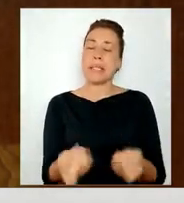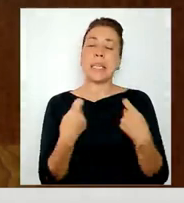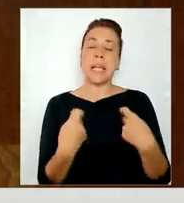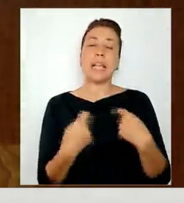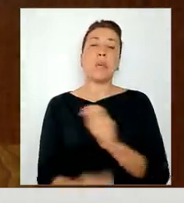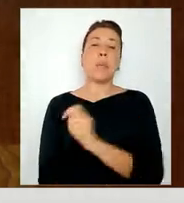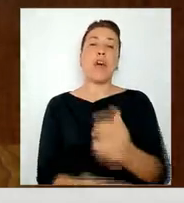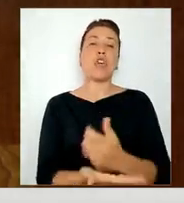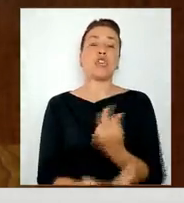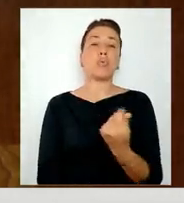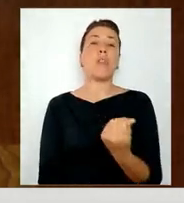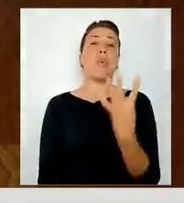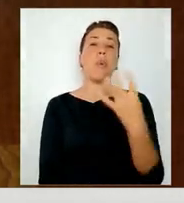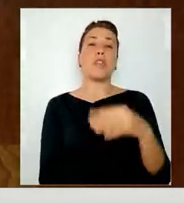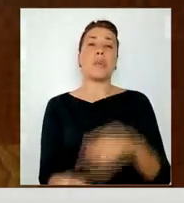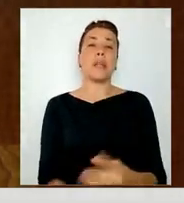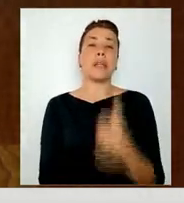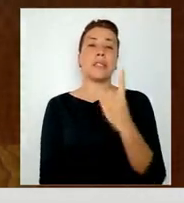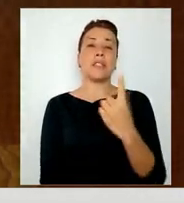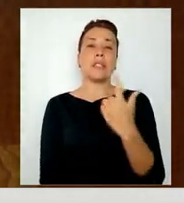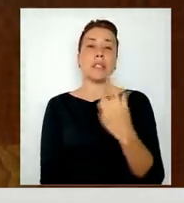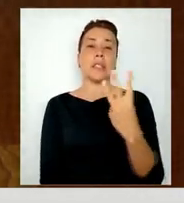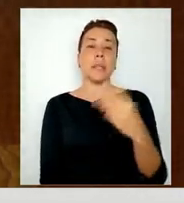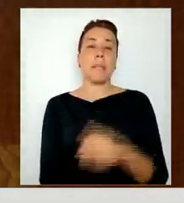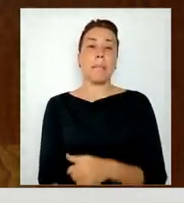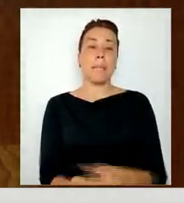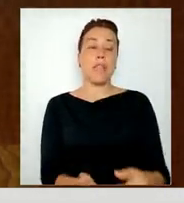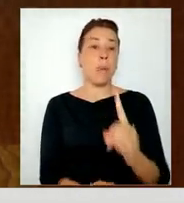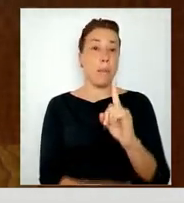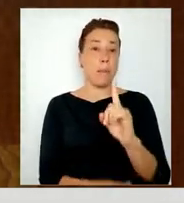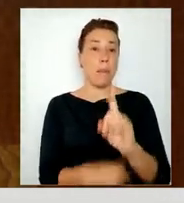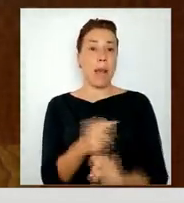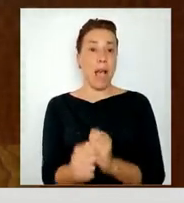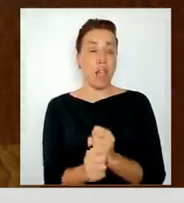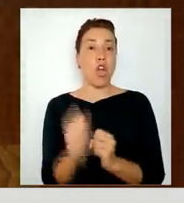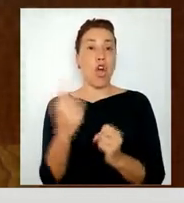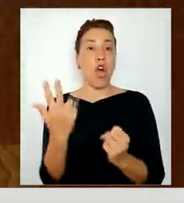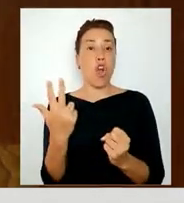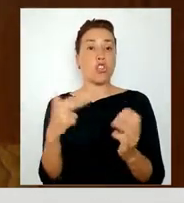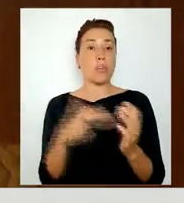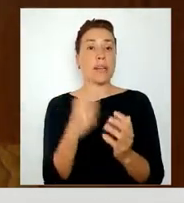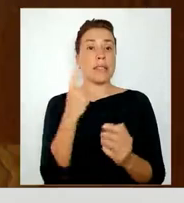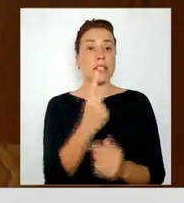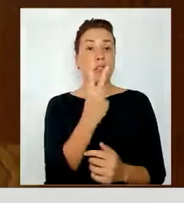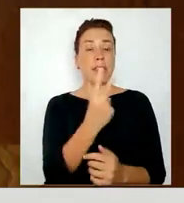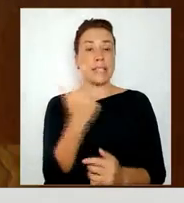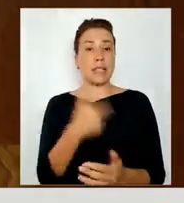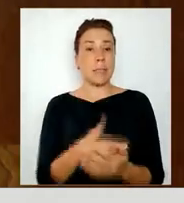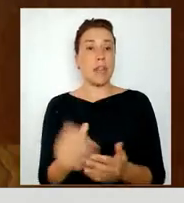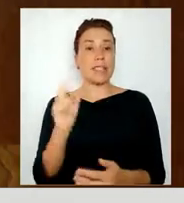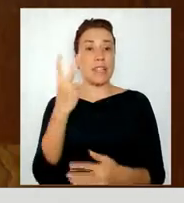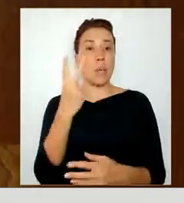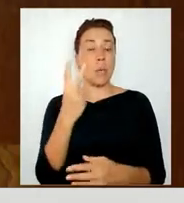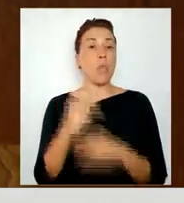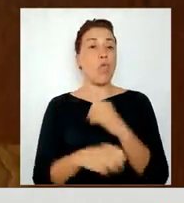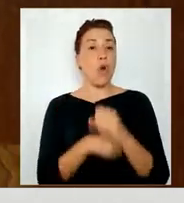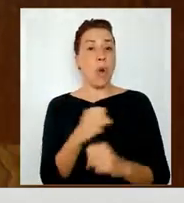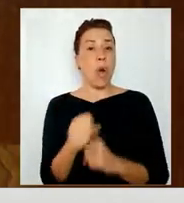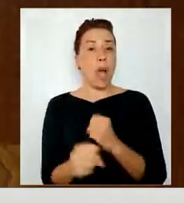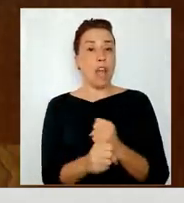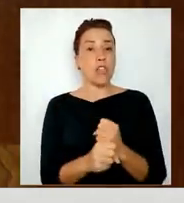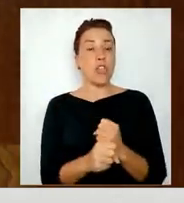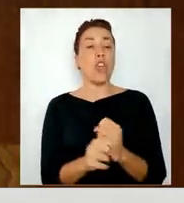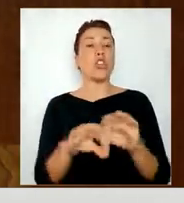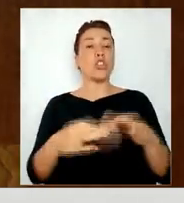mil ciento setenta y tres millones el primer año ocho mil ciento veintisiete millones el segundo y dieciocho mil